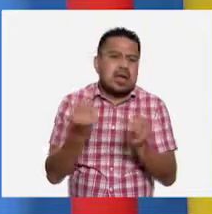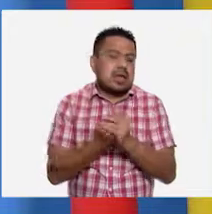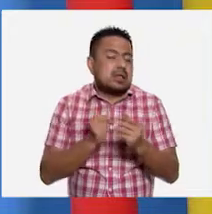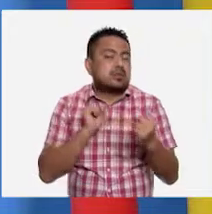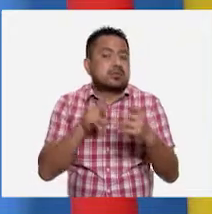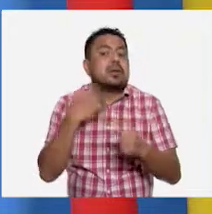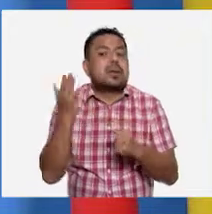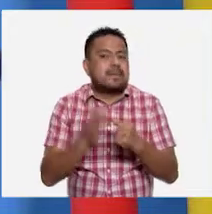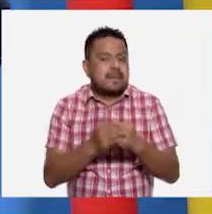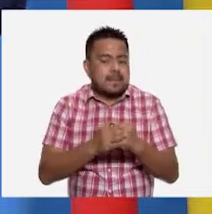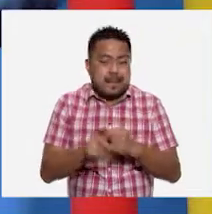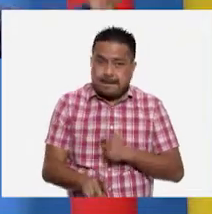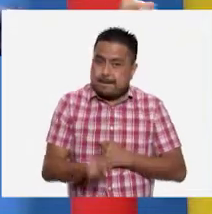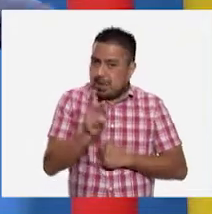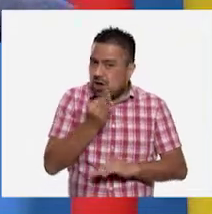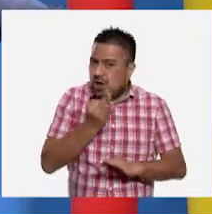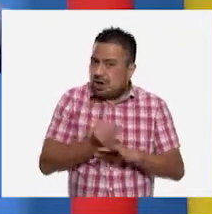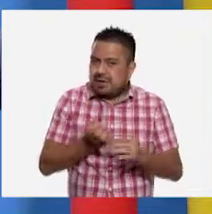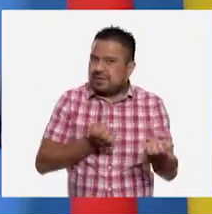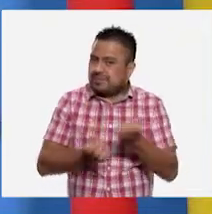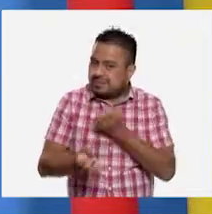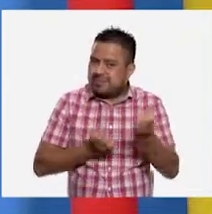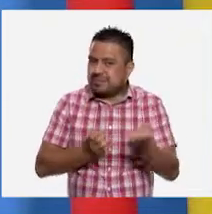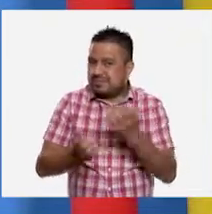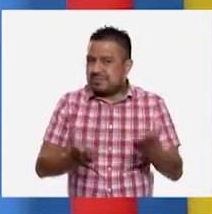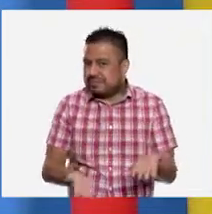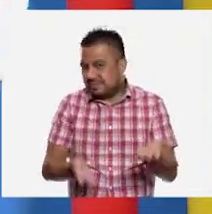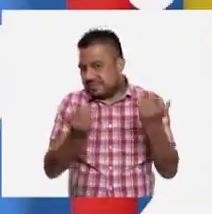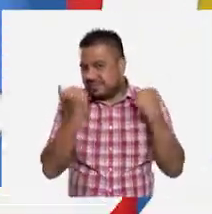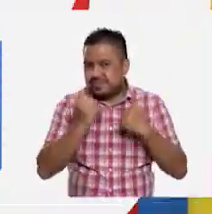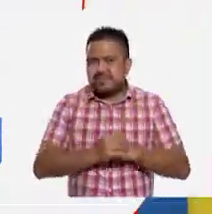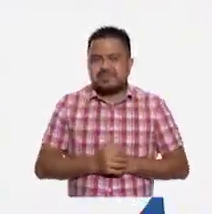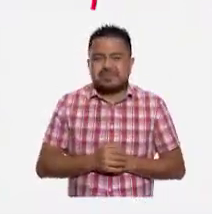próxima. Pero antes, vamos a movernos un poco.